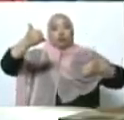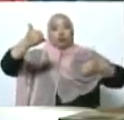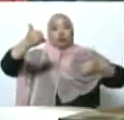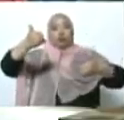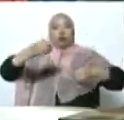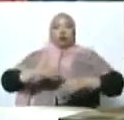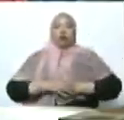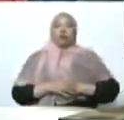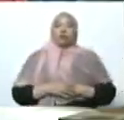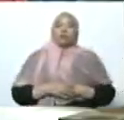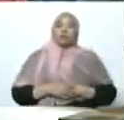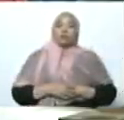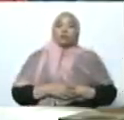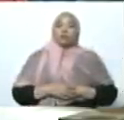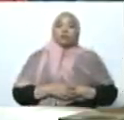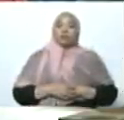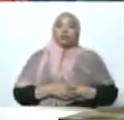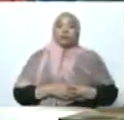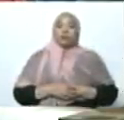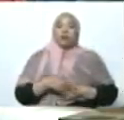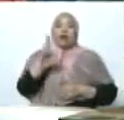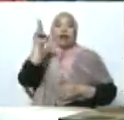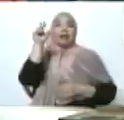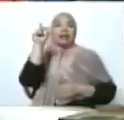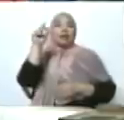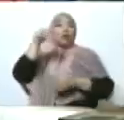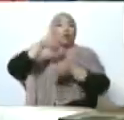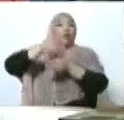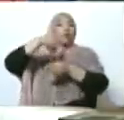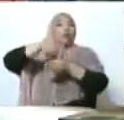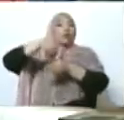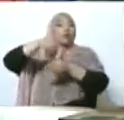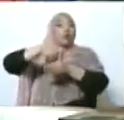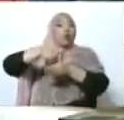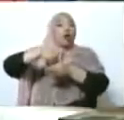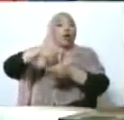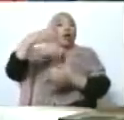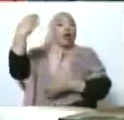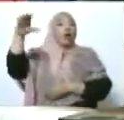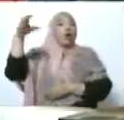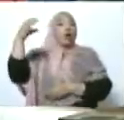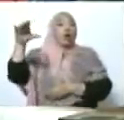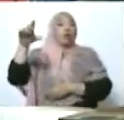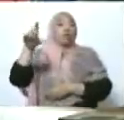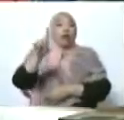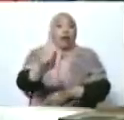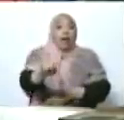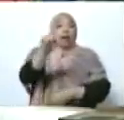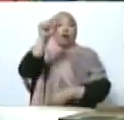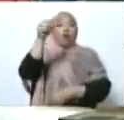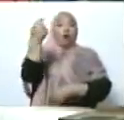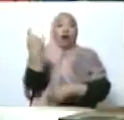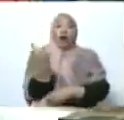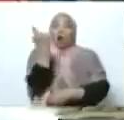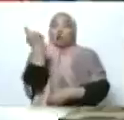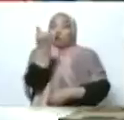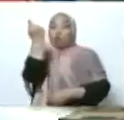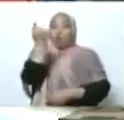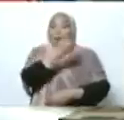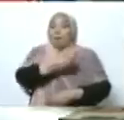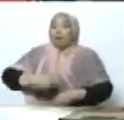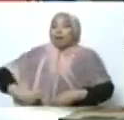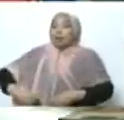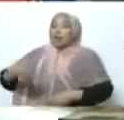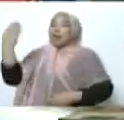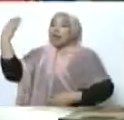que van a la segunda vuelta en Colombia para la elección presidencial dicen que van a